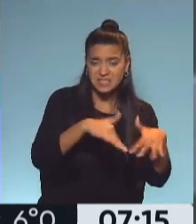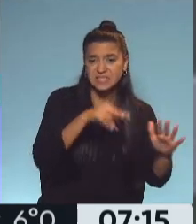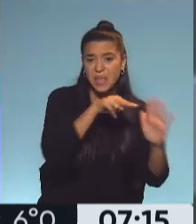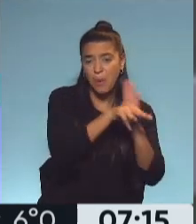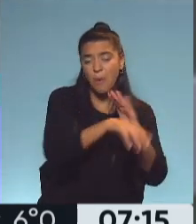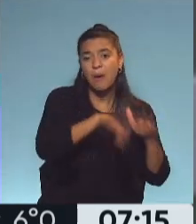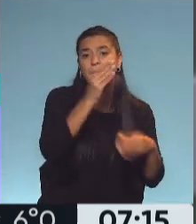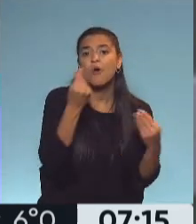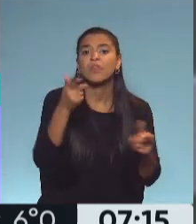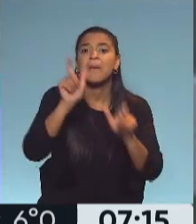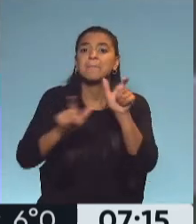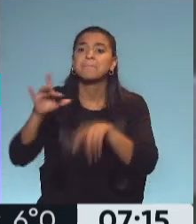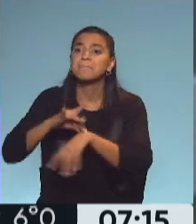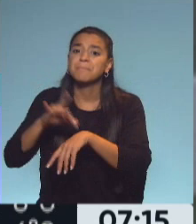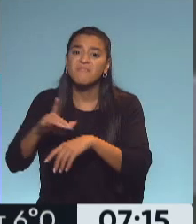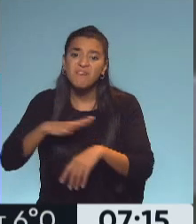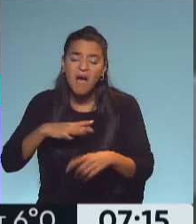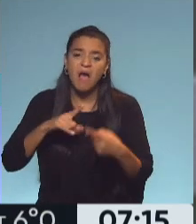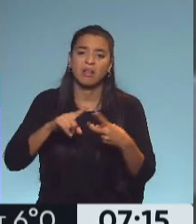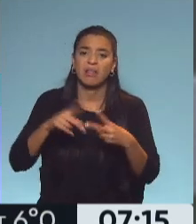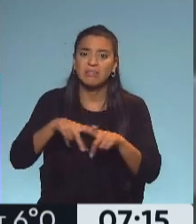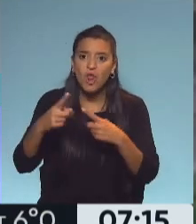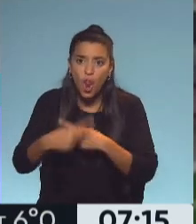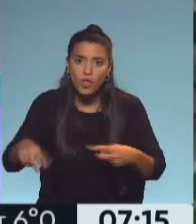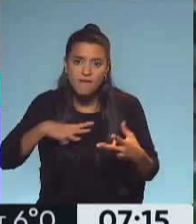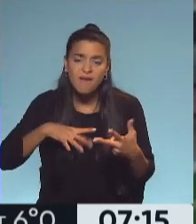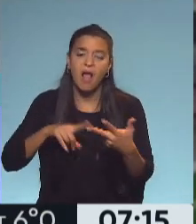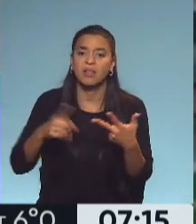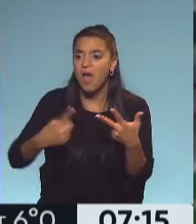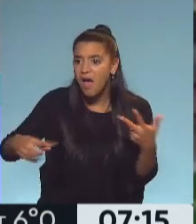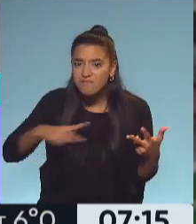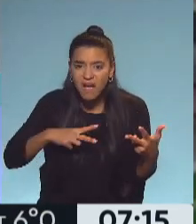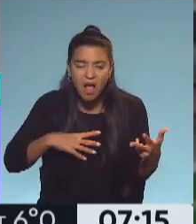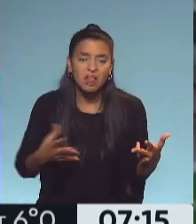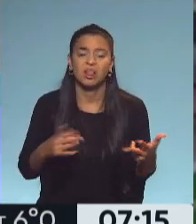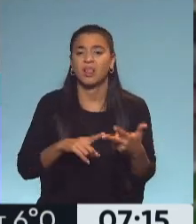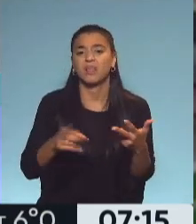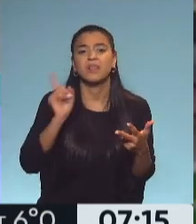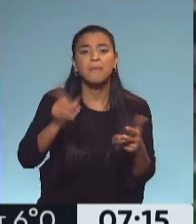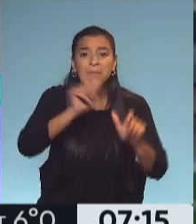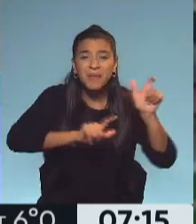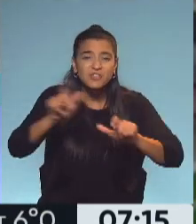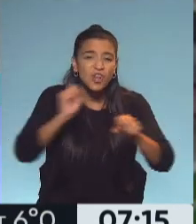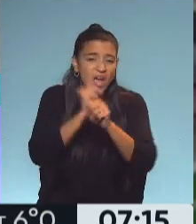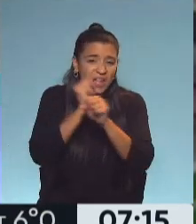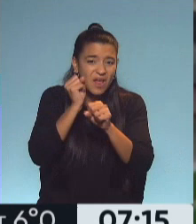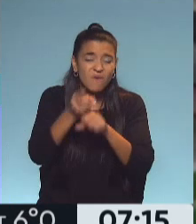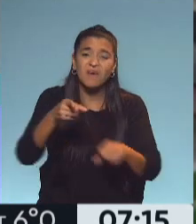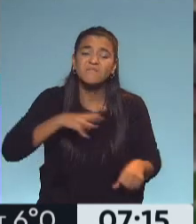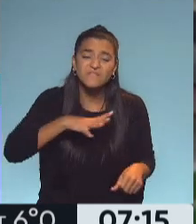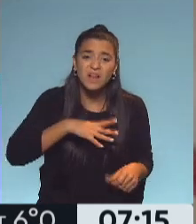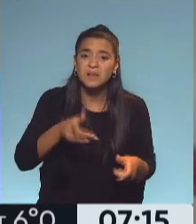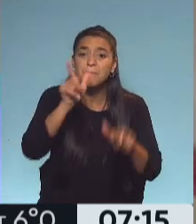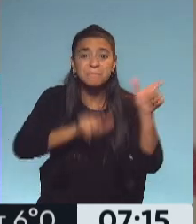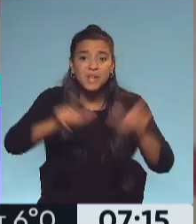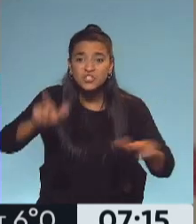los recursos físicos, tecnológicos, de insumos y fundamentalmente humanos. Los